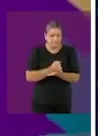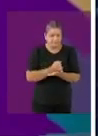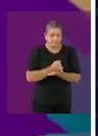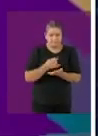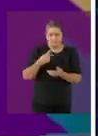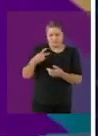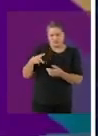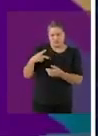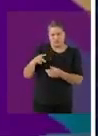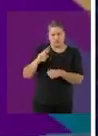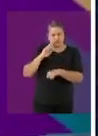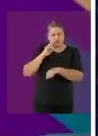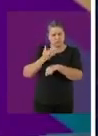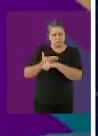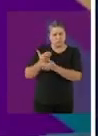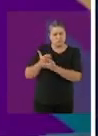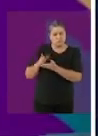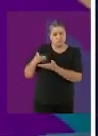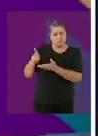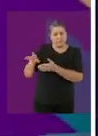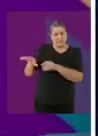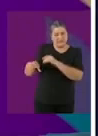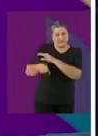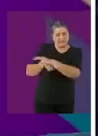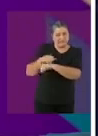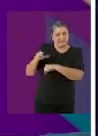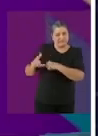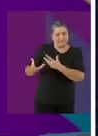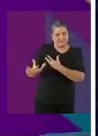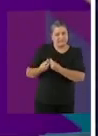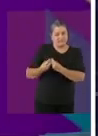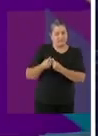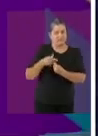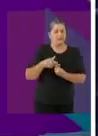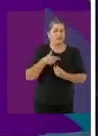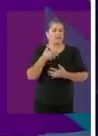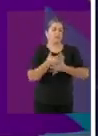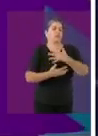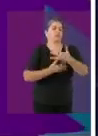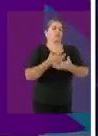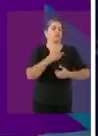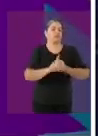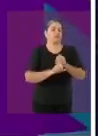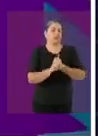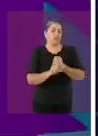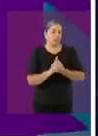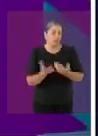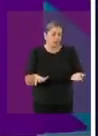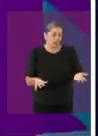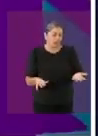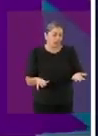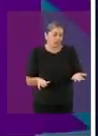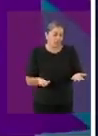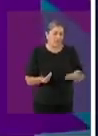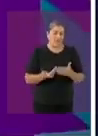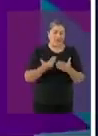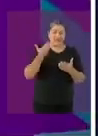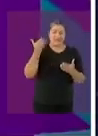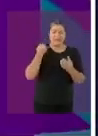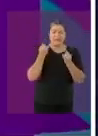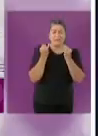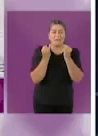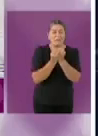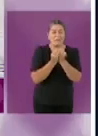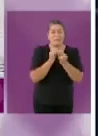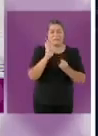mejor desempeño en algún momentos incluso que Sochi Gálvez que Claudia chenan Es la ventaja que tiene que vaan rezagado una